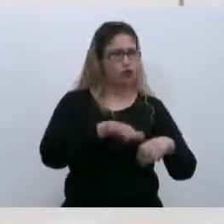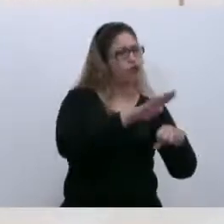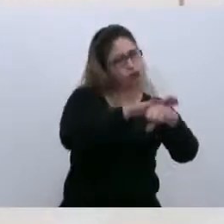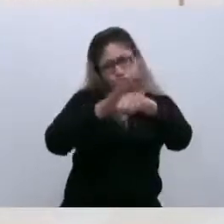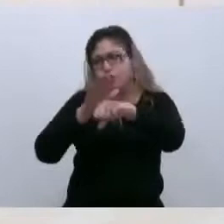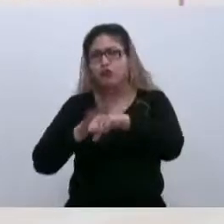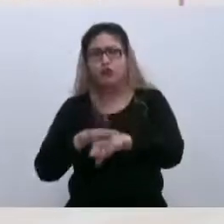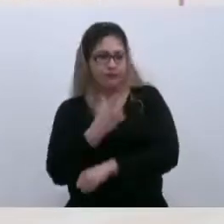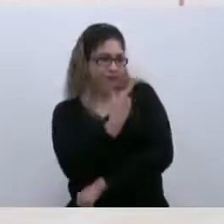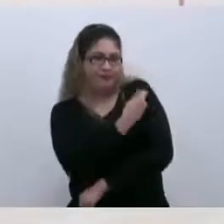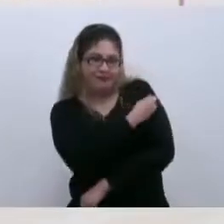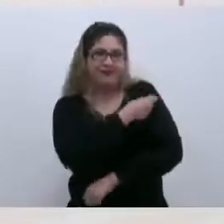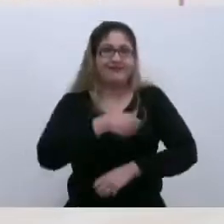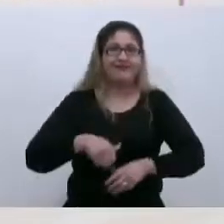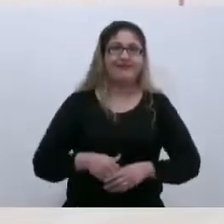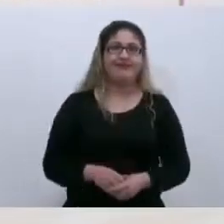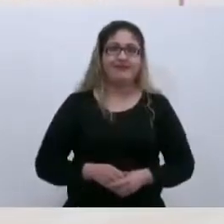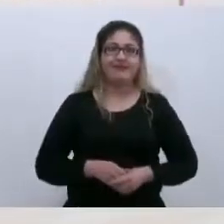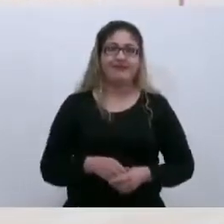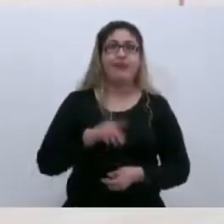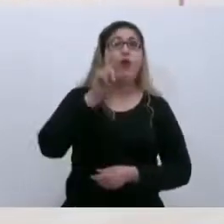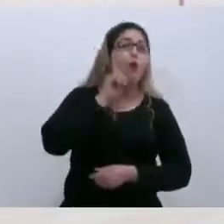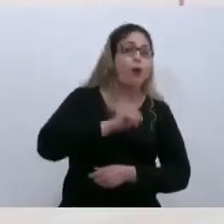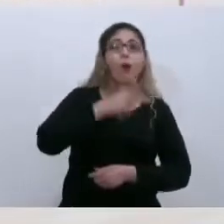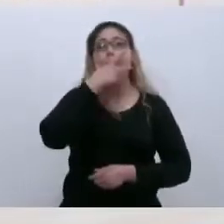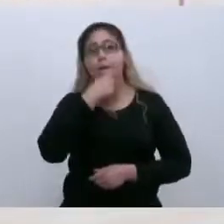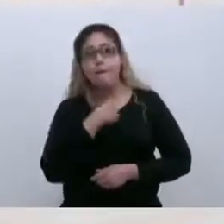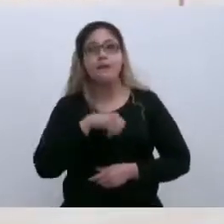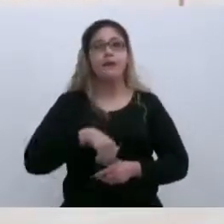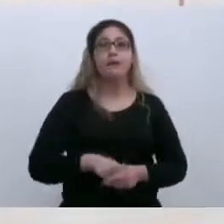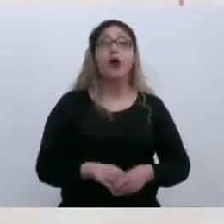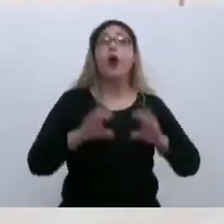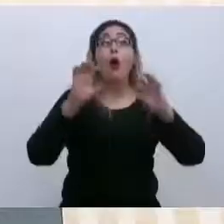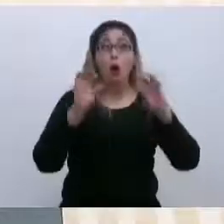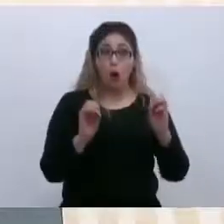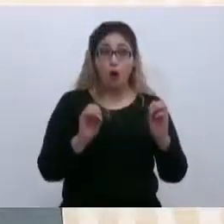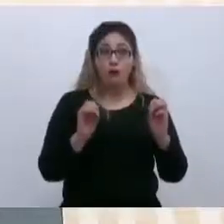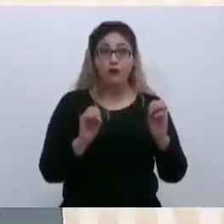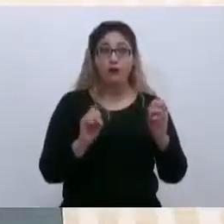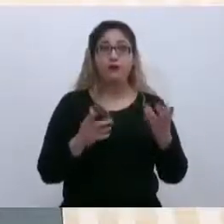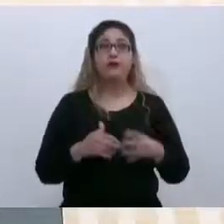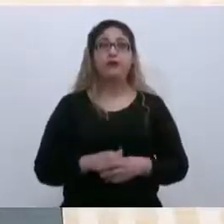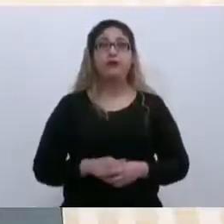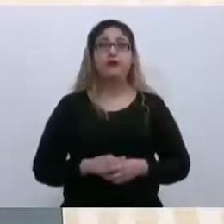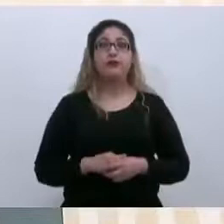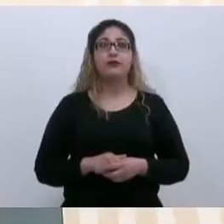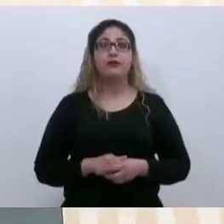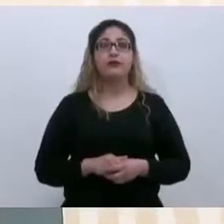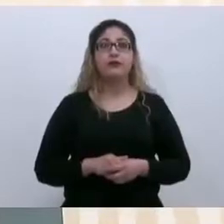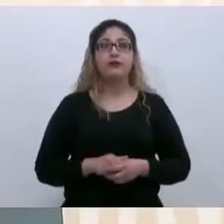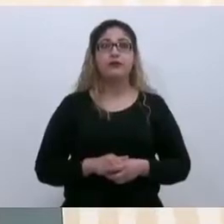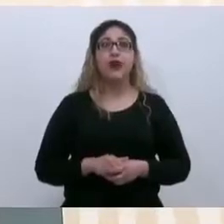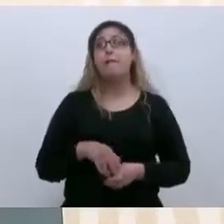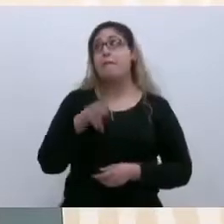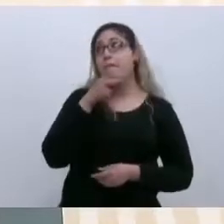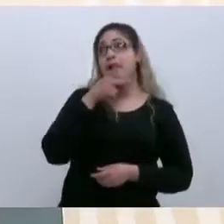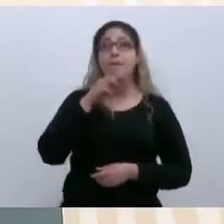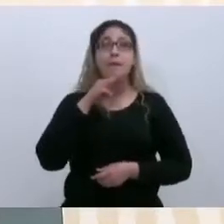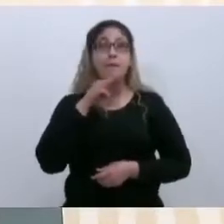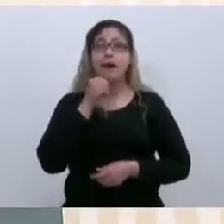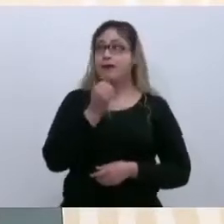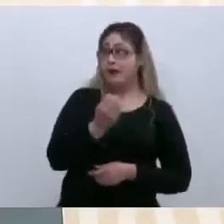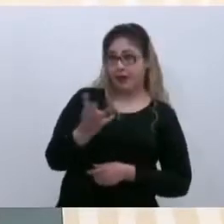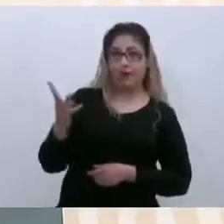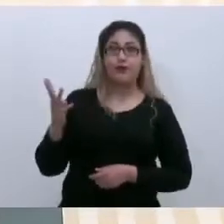estatales, con maestros, maestras, con padres de familia, para ir poco a poco regresando